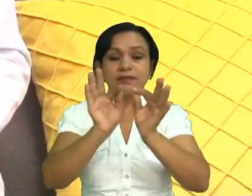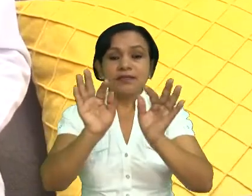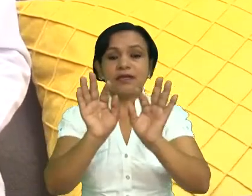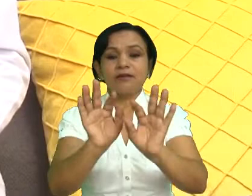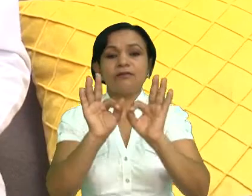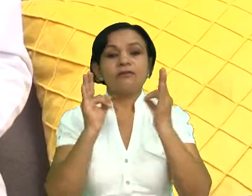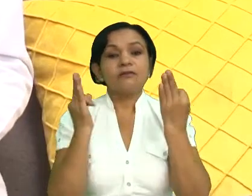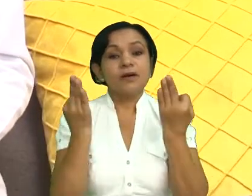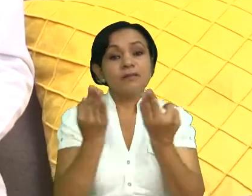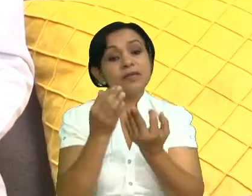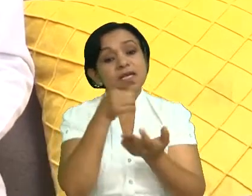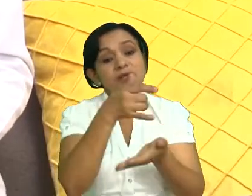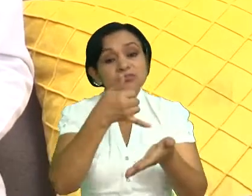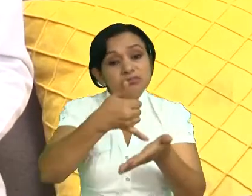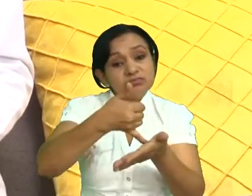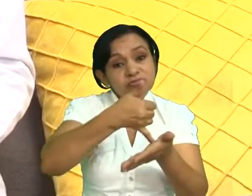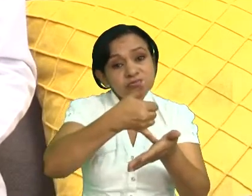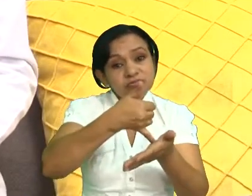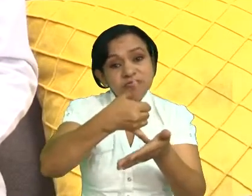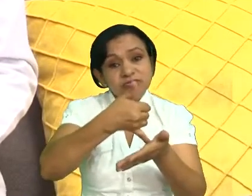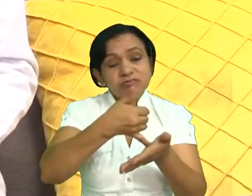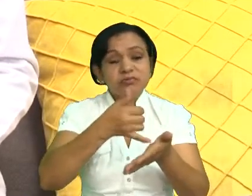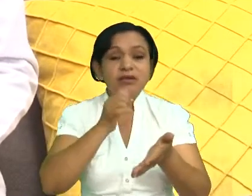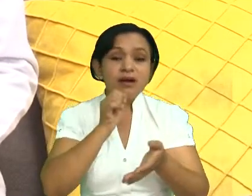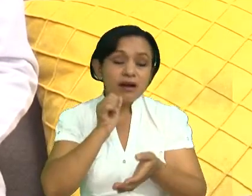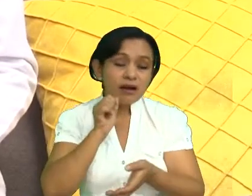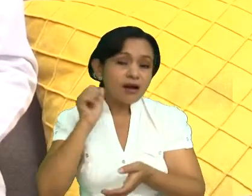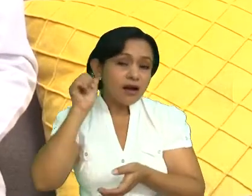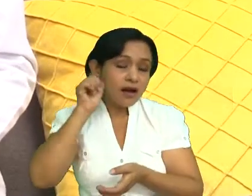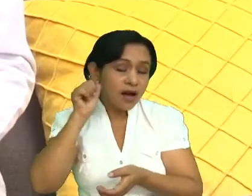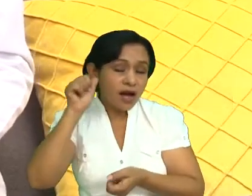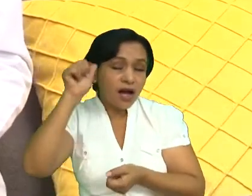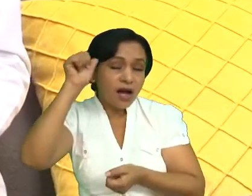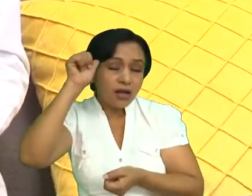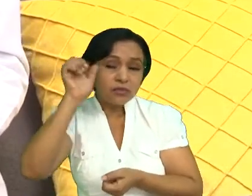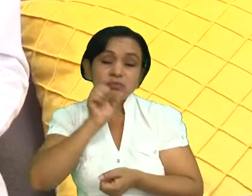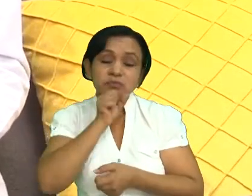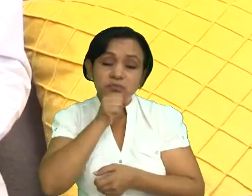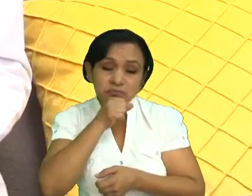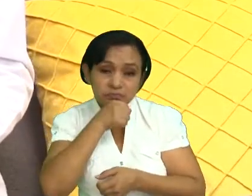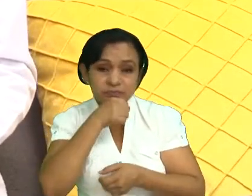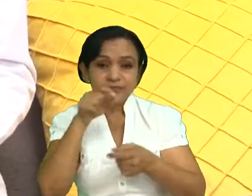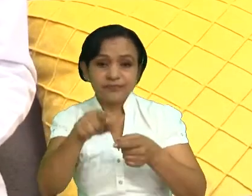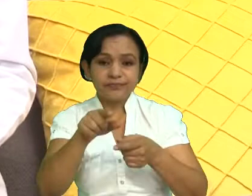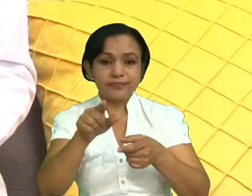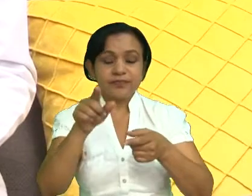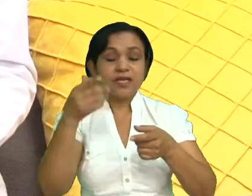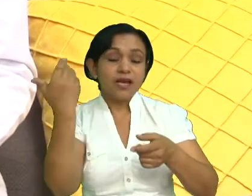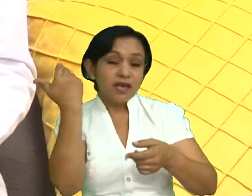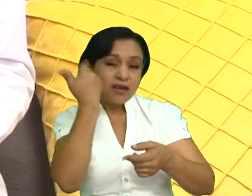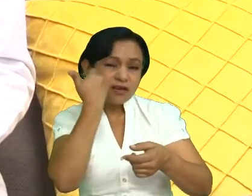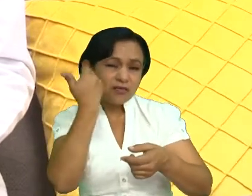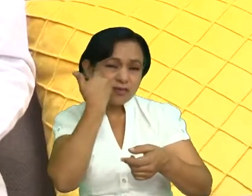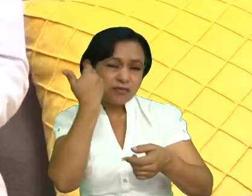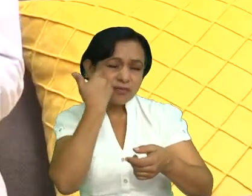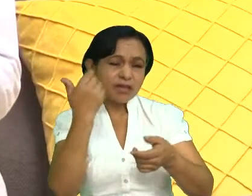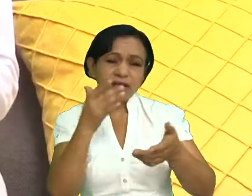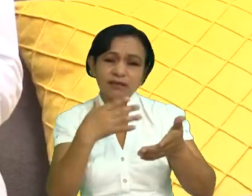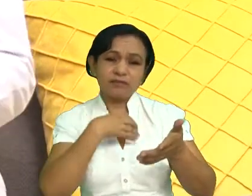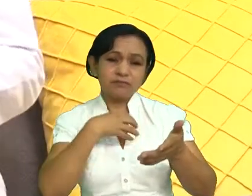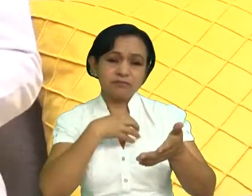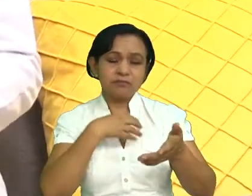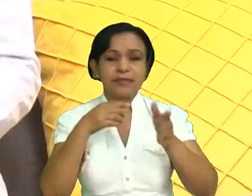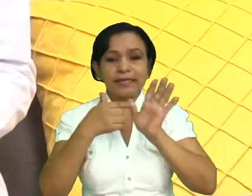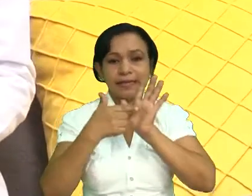familia que son vulnerables. Por ejemplo, los adultos mayores, aquellos que tienen alguna enfermedad de base,